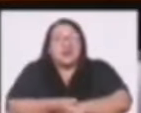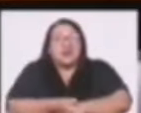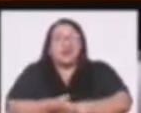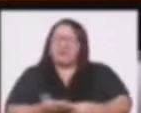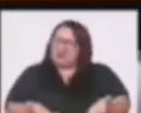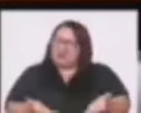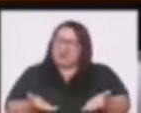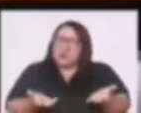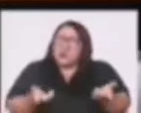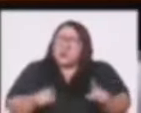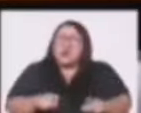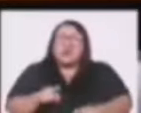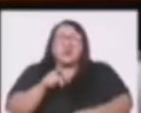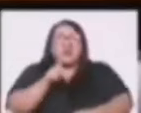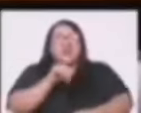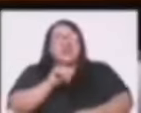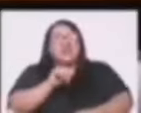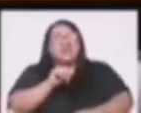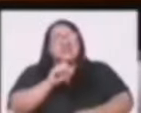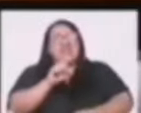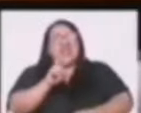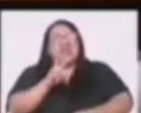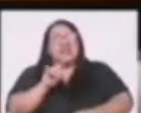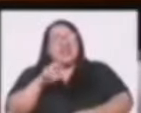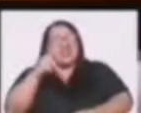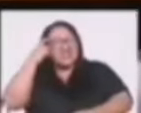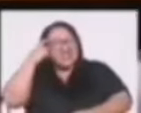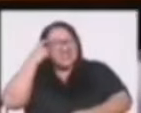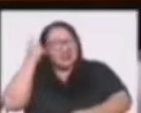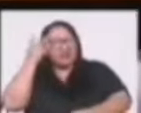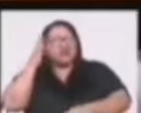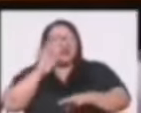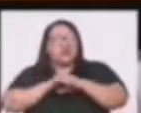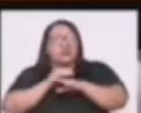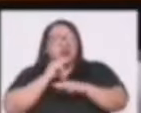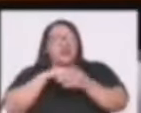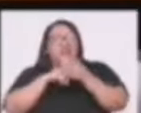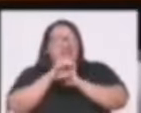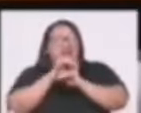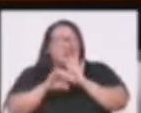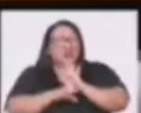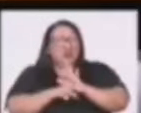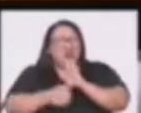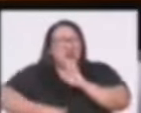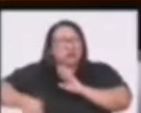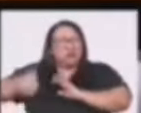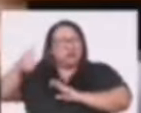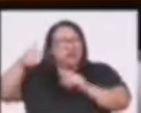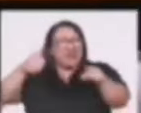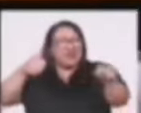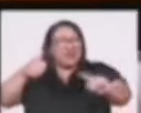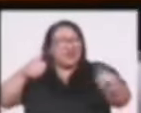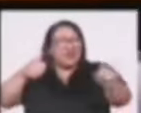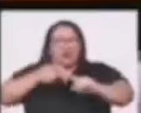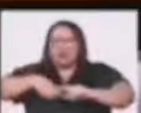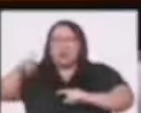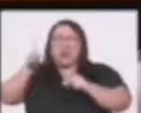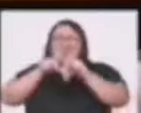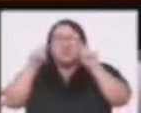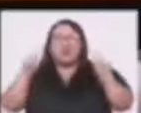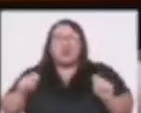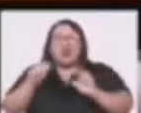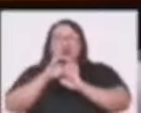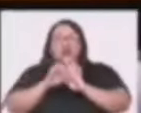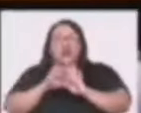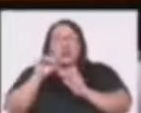¿De cuándo acá servir es el intérprete de la Constitución? El intérprete máximo de la Constitución es el Tribunal Constitucional y este Congreso de